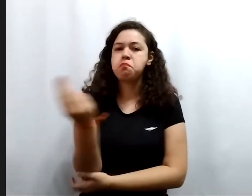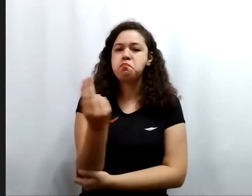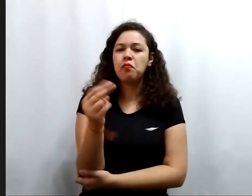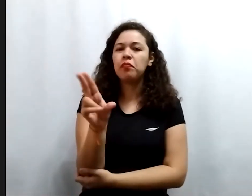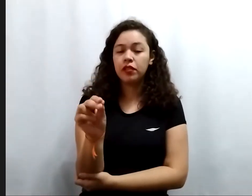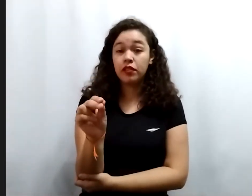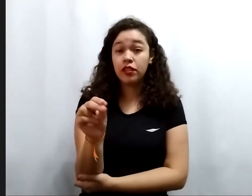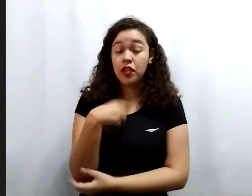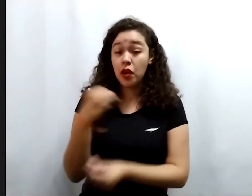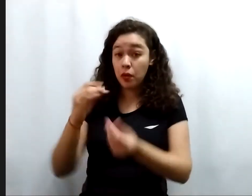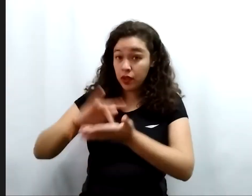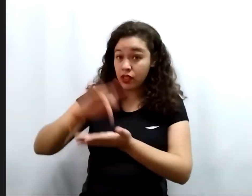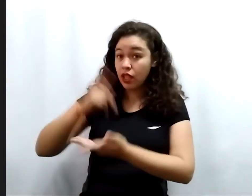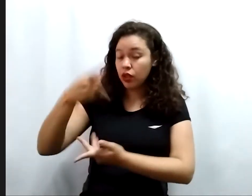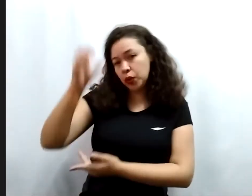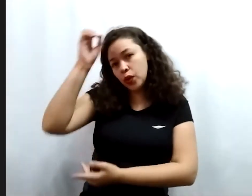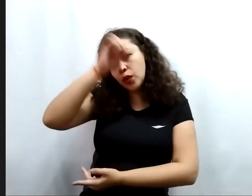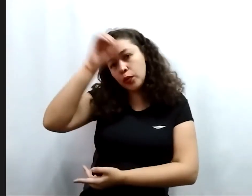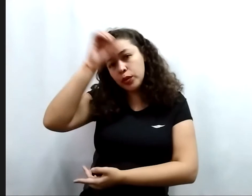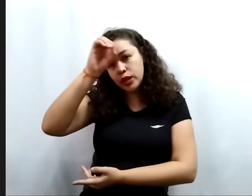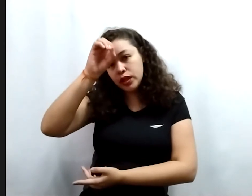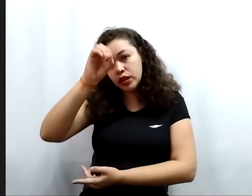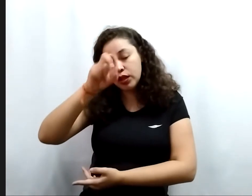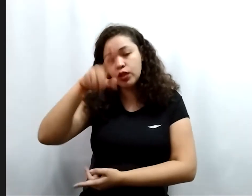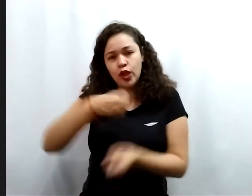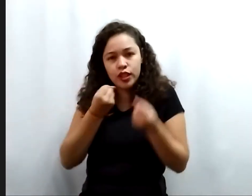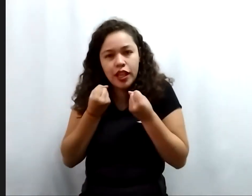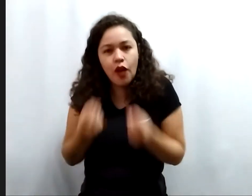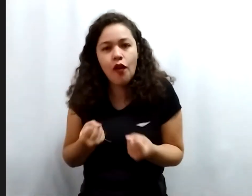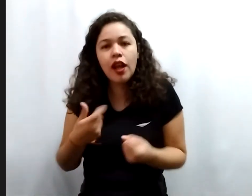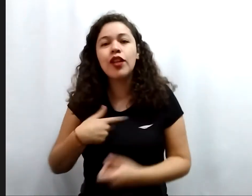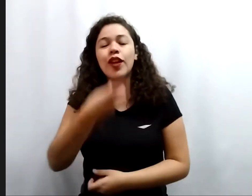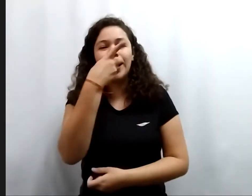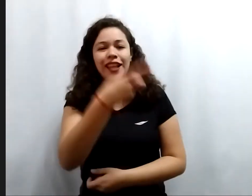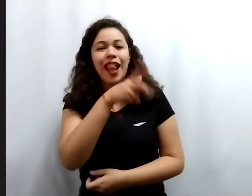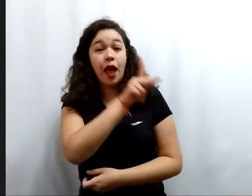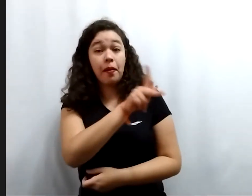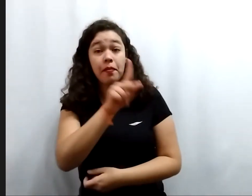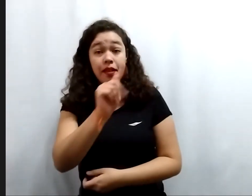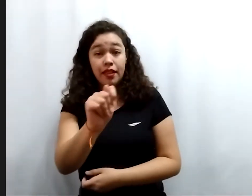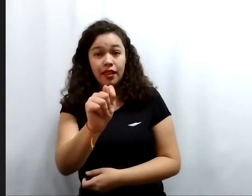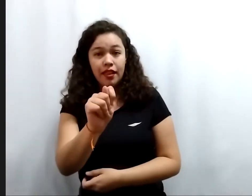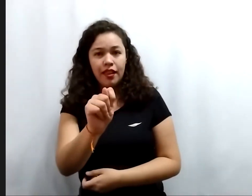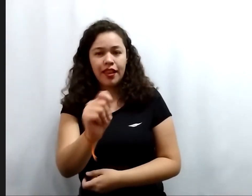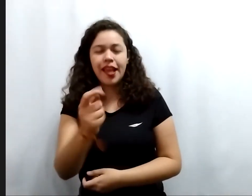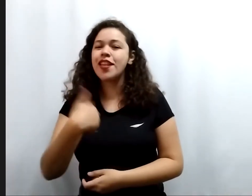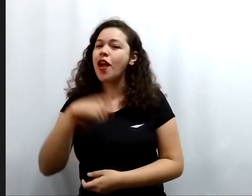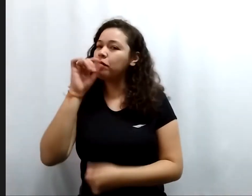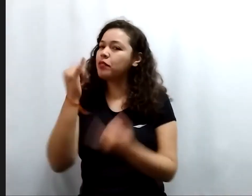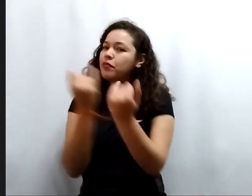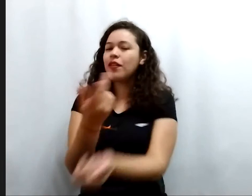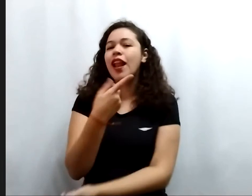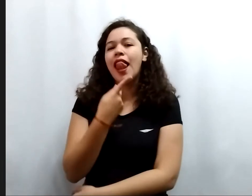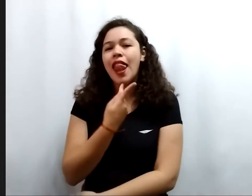te agradezco esta aportación, pero te aseguro que lo que decía la diapositiva es lo que yo verdaderamente